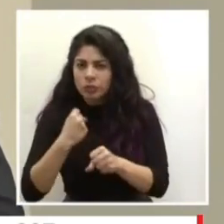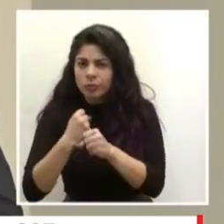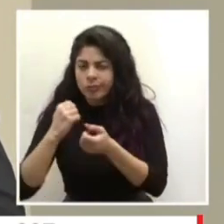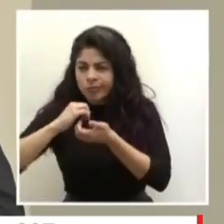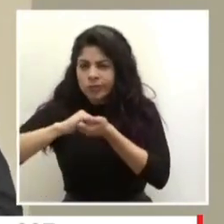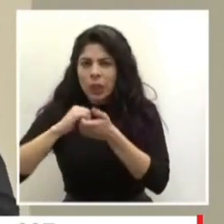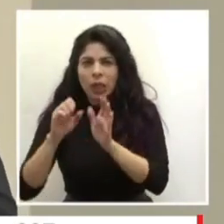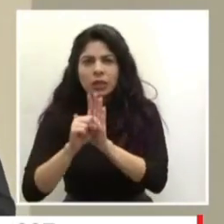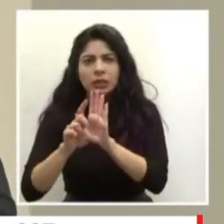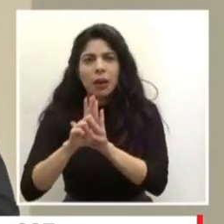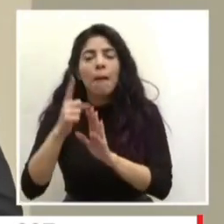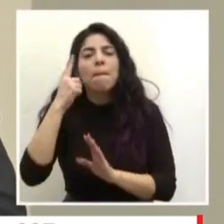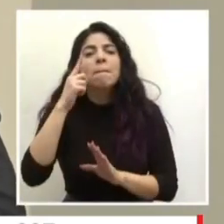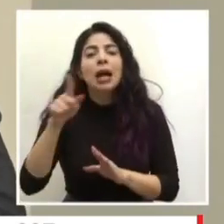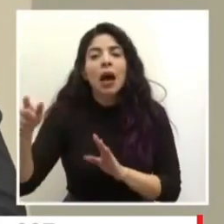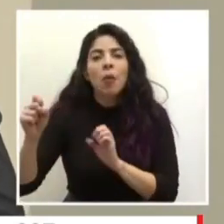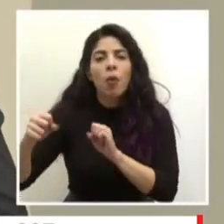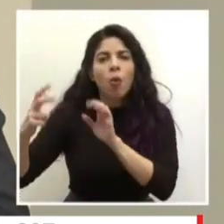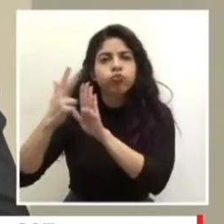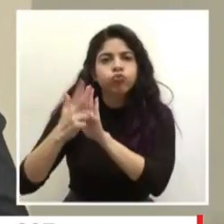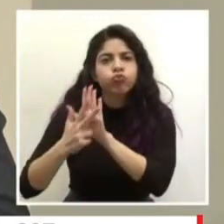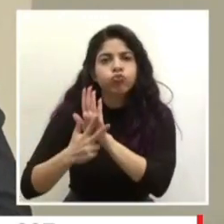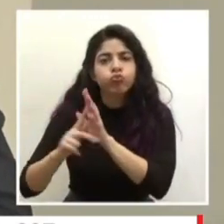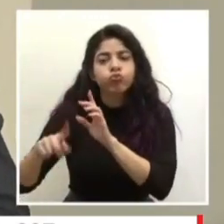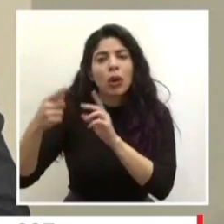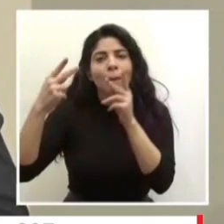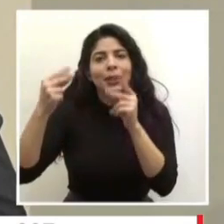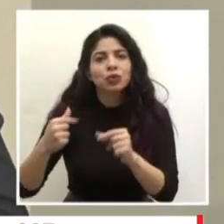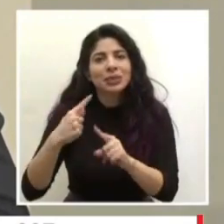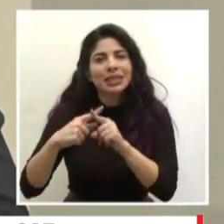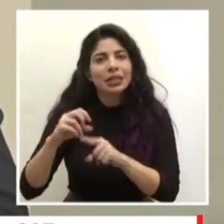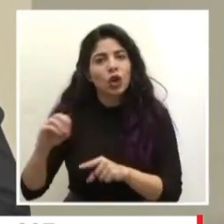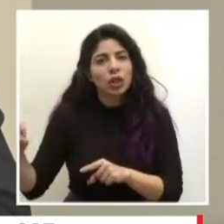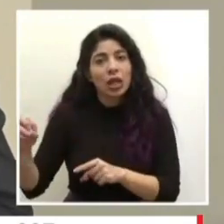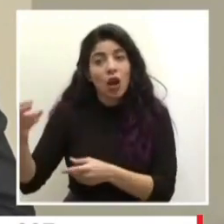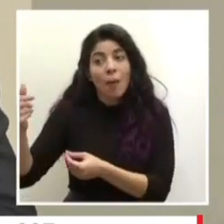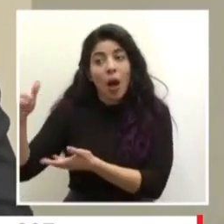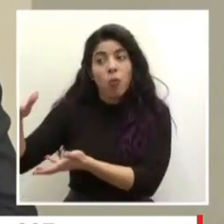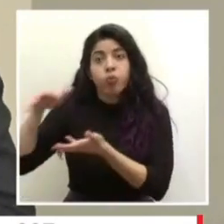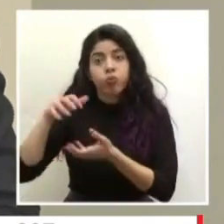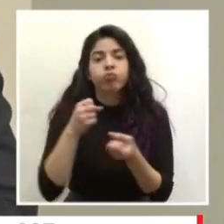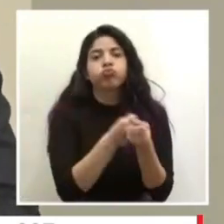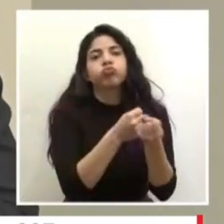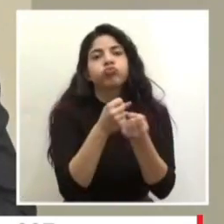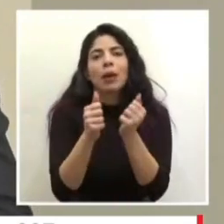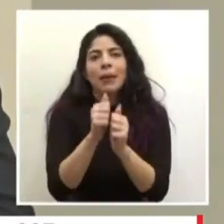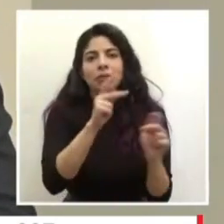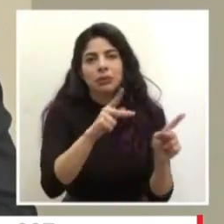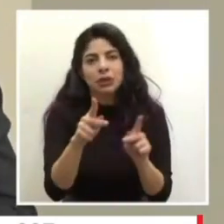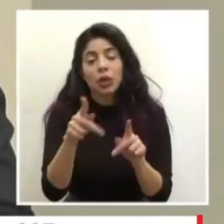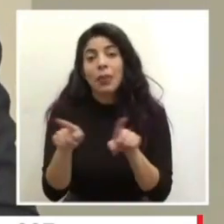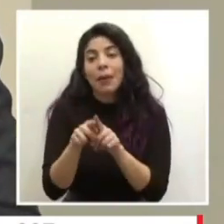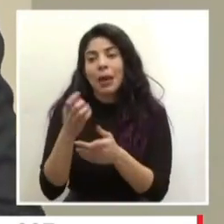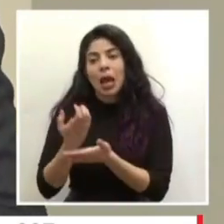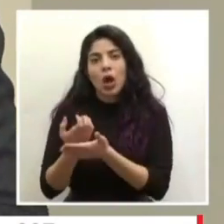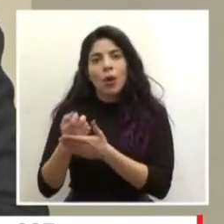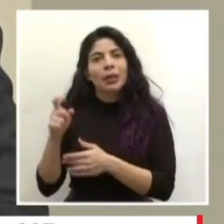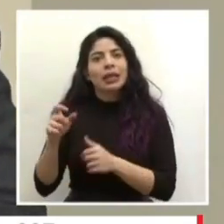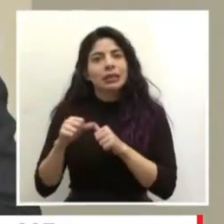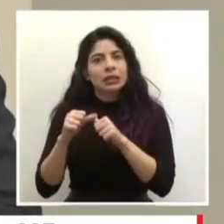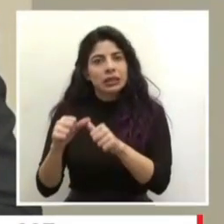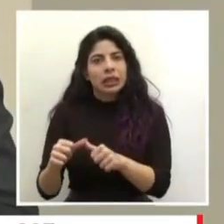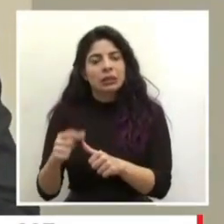Legislativa para tener la aprobación del siguiente extraordinario y apoyar a más gente. Y necesitamos seguir en la parte económica, por un lado,